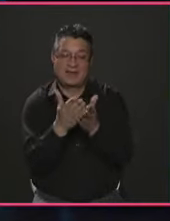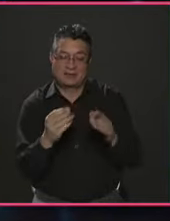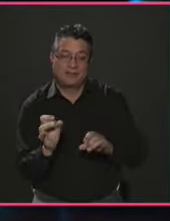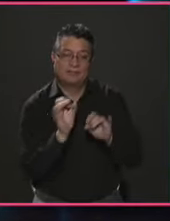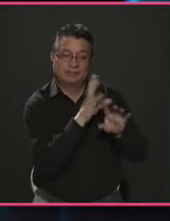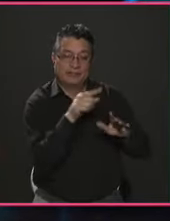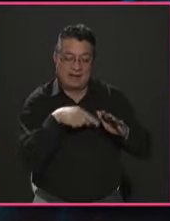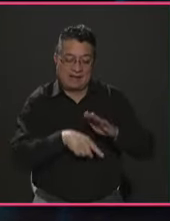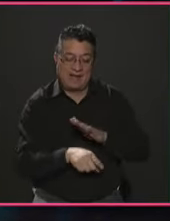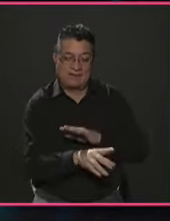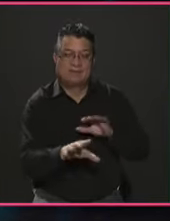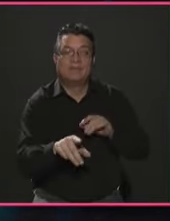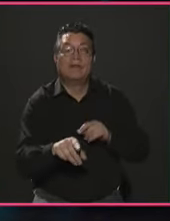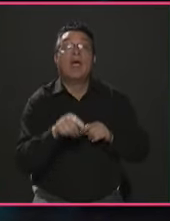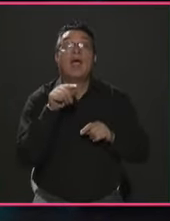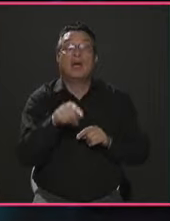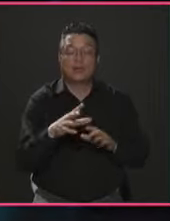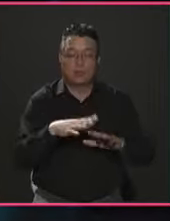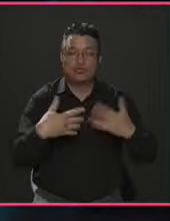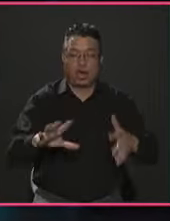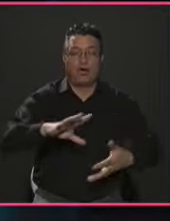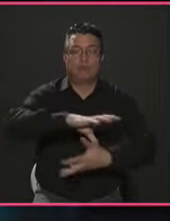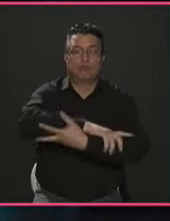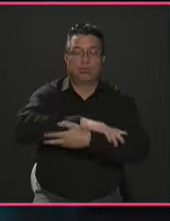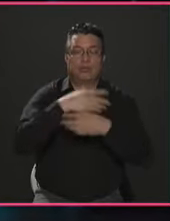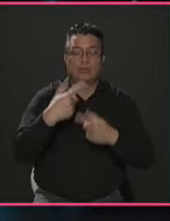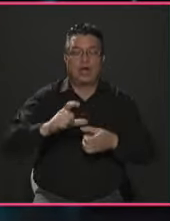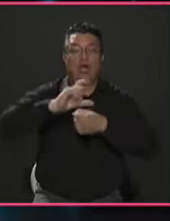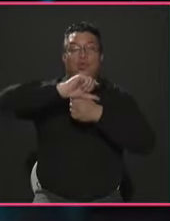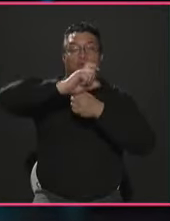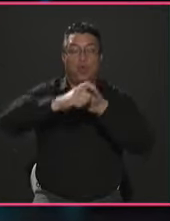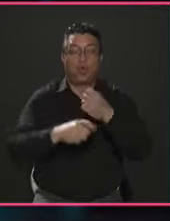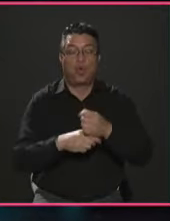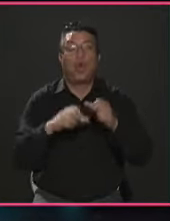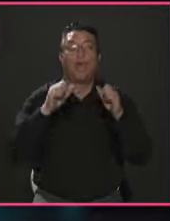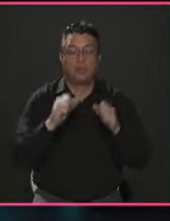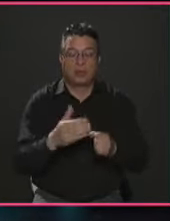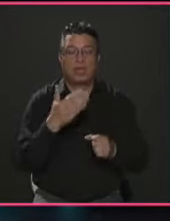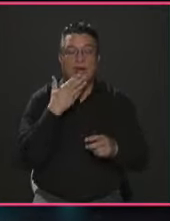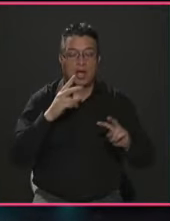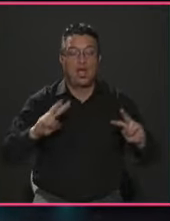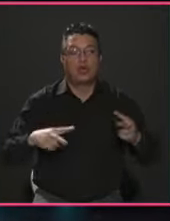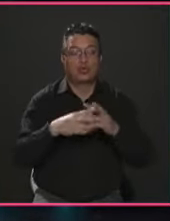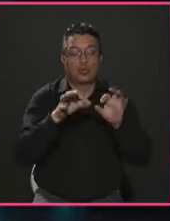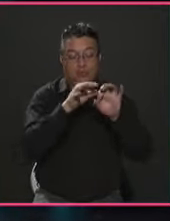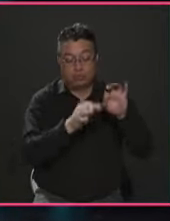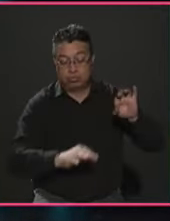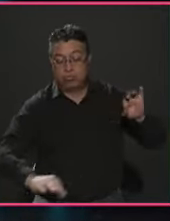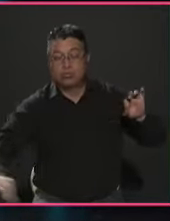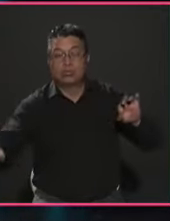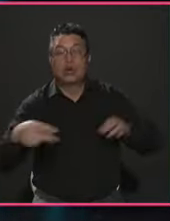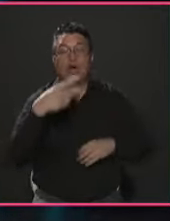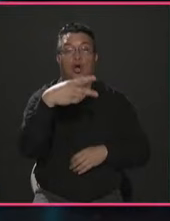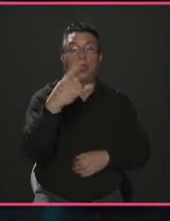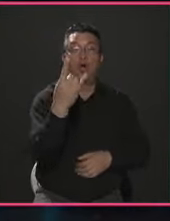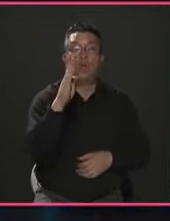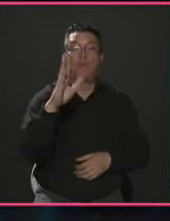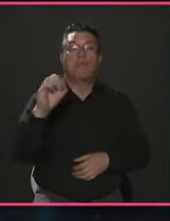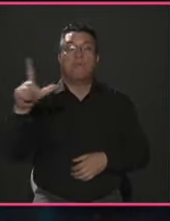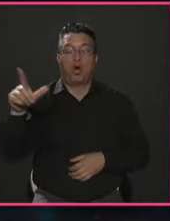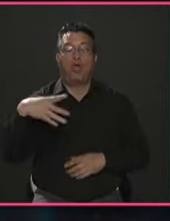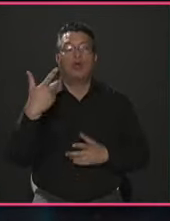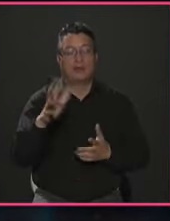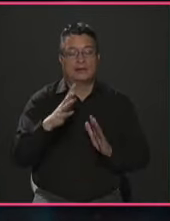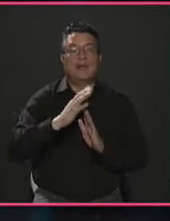recibimos con enorme satisfacción el acuerdo alcanzado con Google para proceder a la construcción del cable humbold ese es un ejemplo de